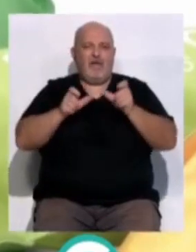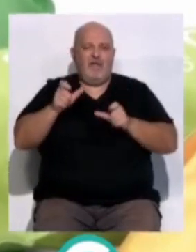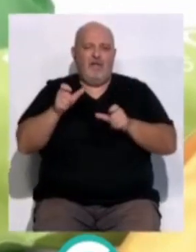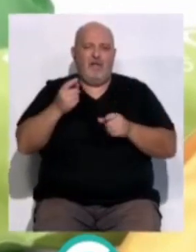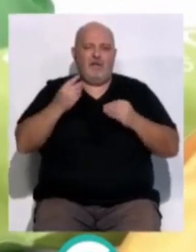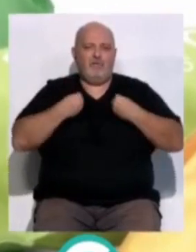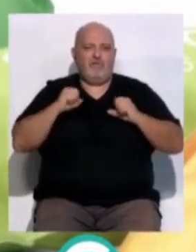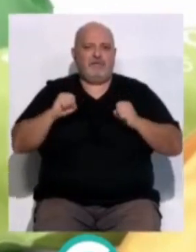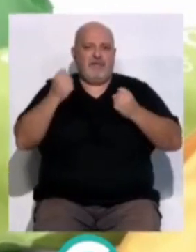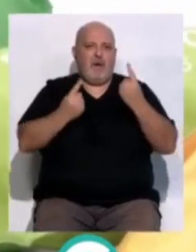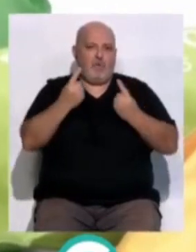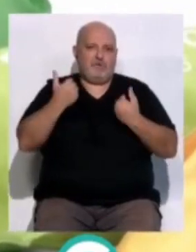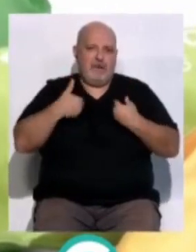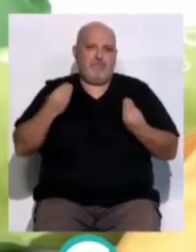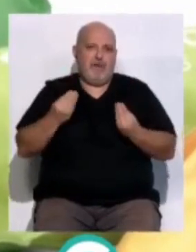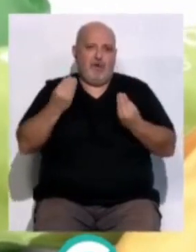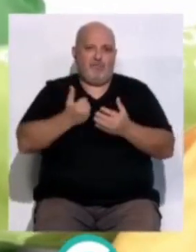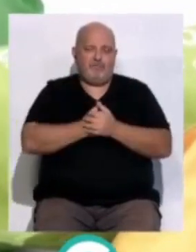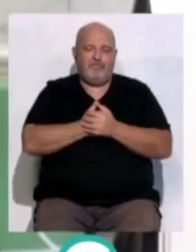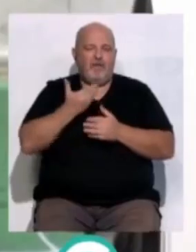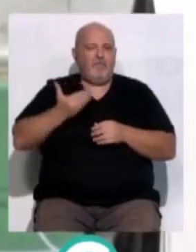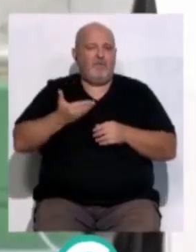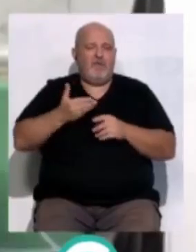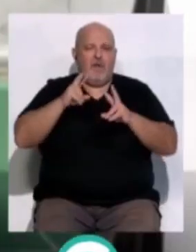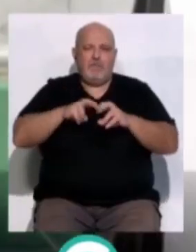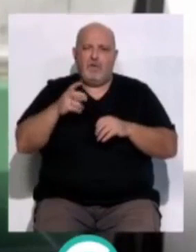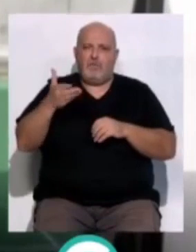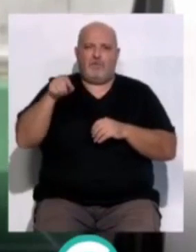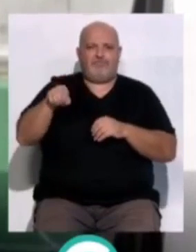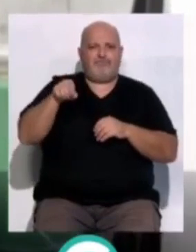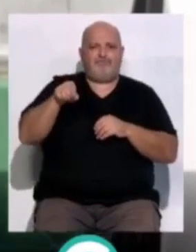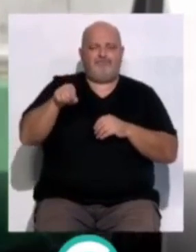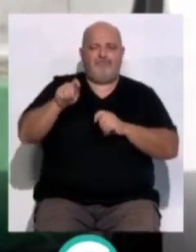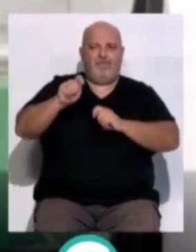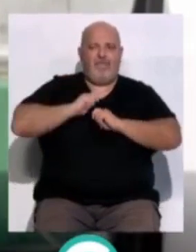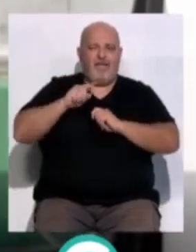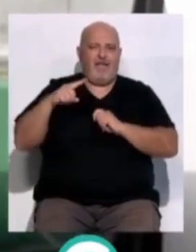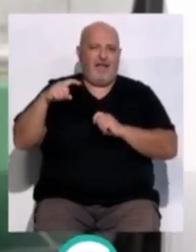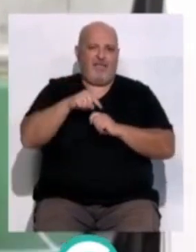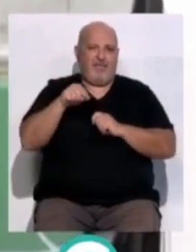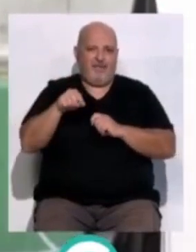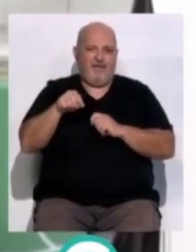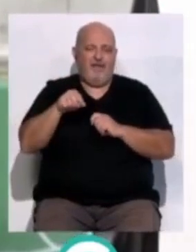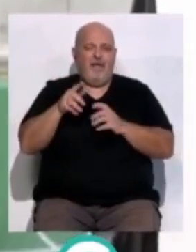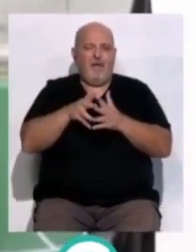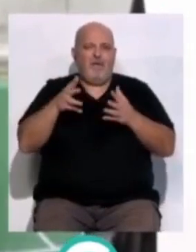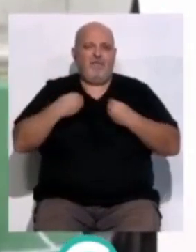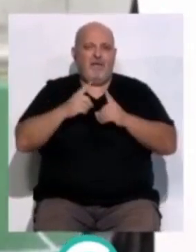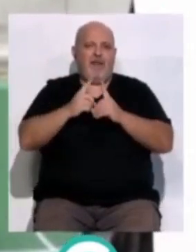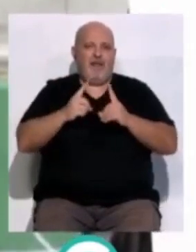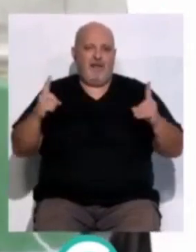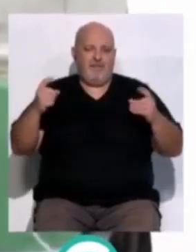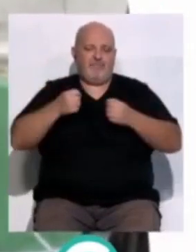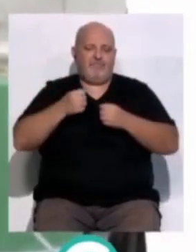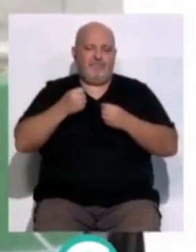de supervivencia. Hacer ver a la población la importancia que tiene la investigación oncológica para aumentar la supervivencia en